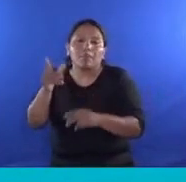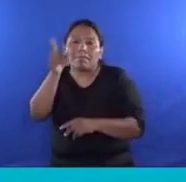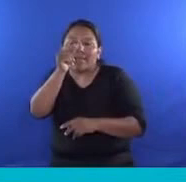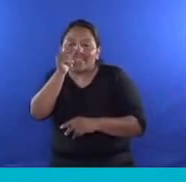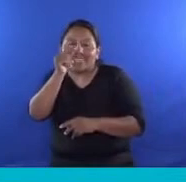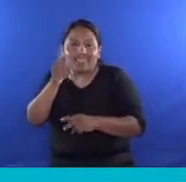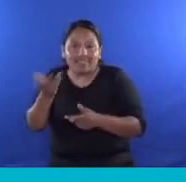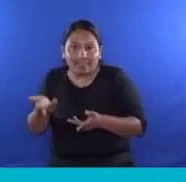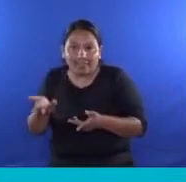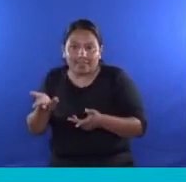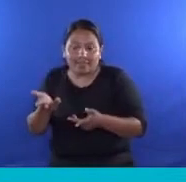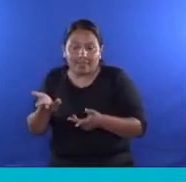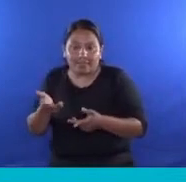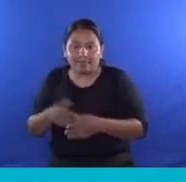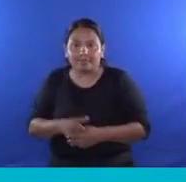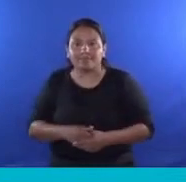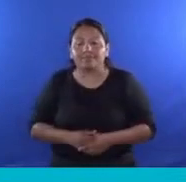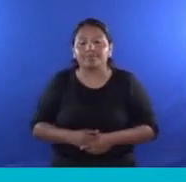aunque